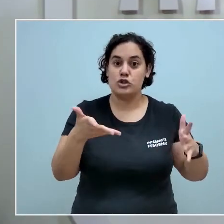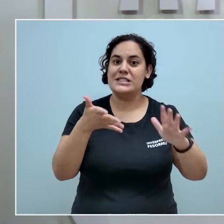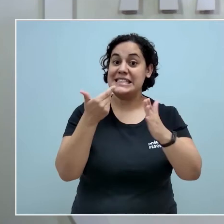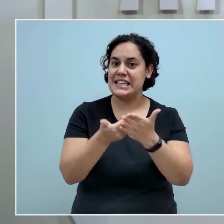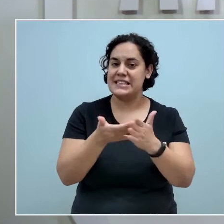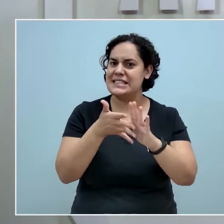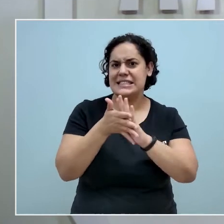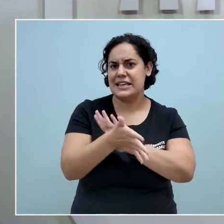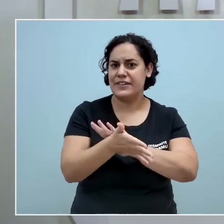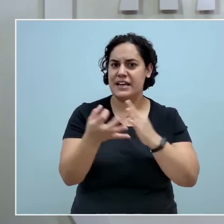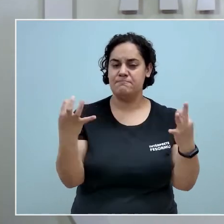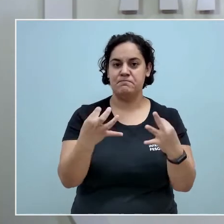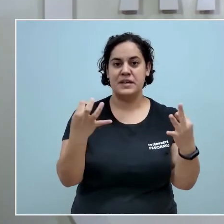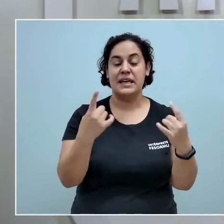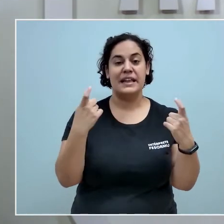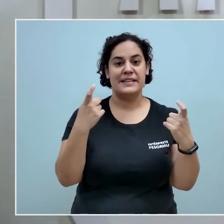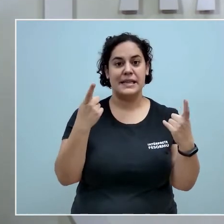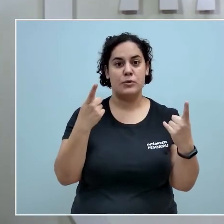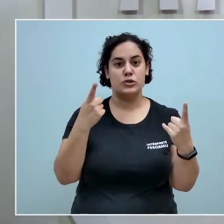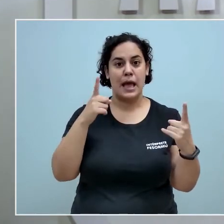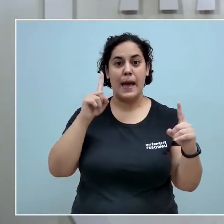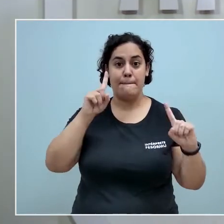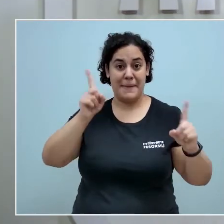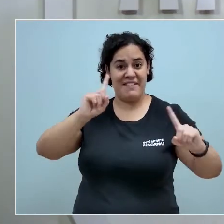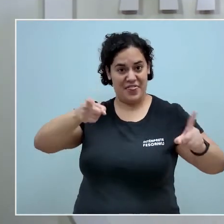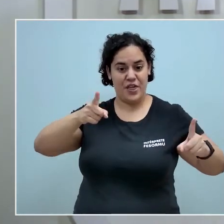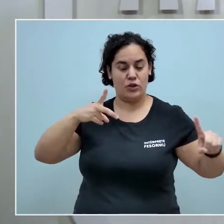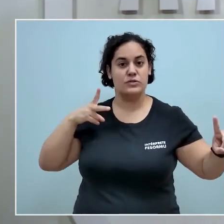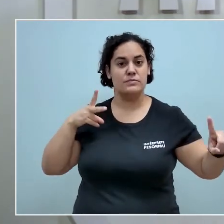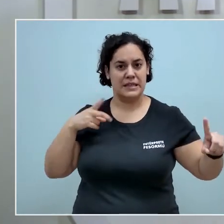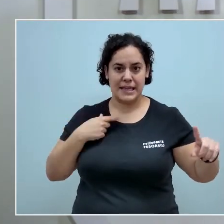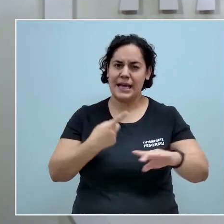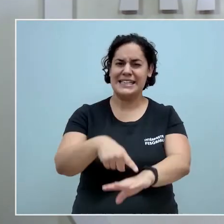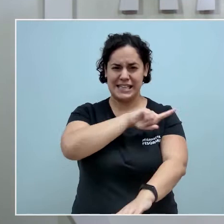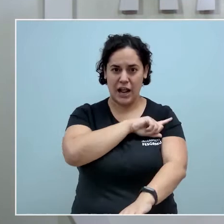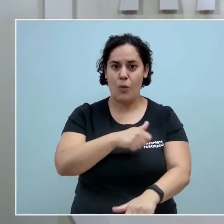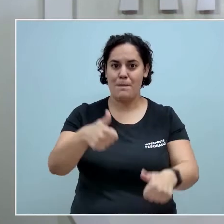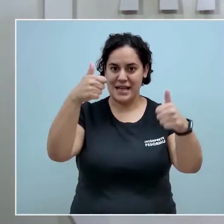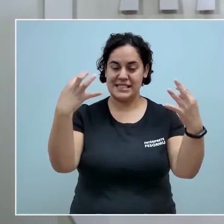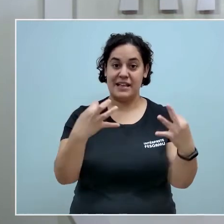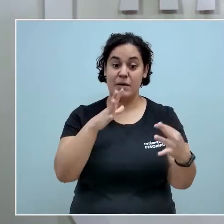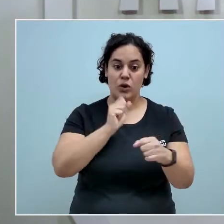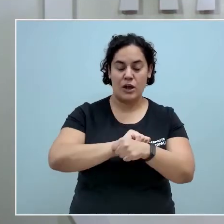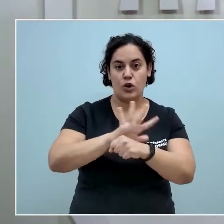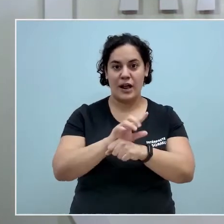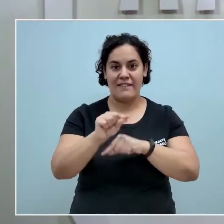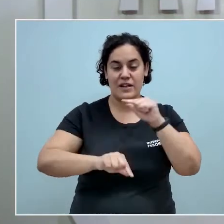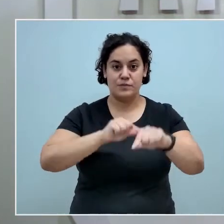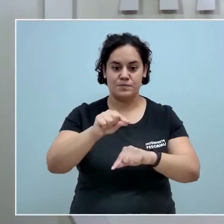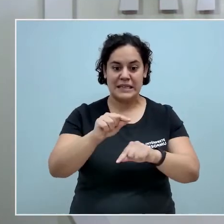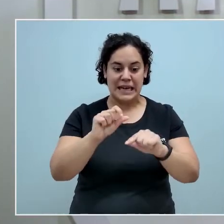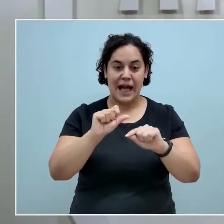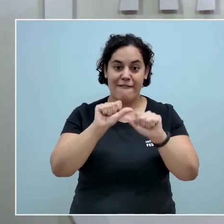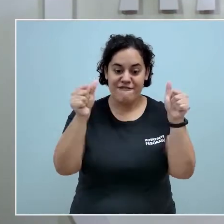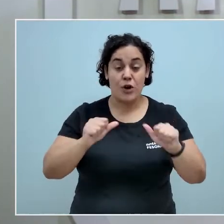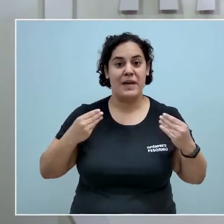extremar las medidas de prevención y evidencian que el coronavirus, lamentablemente, seguirá condicionando nuestro modo de